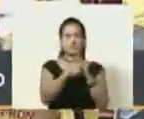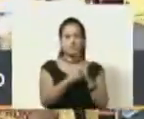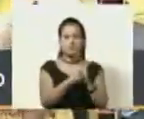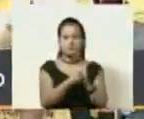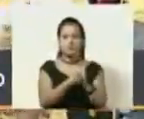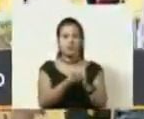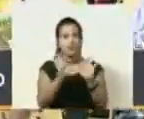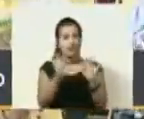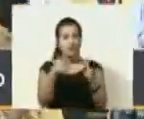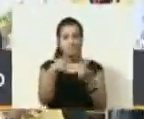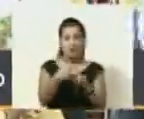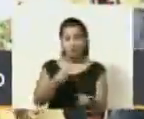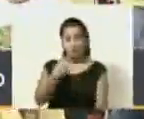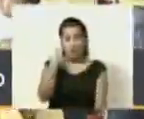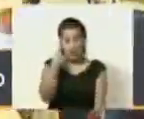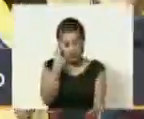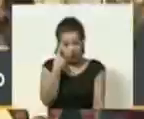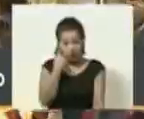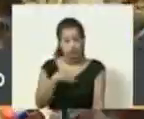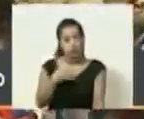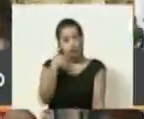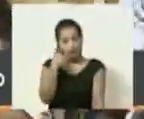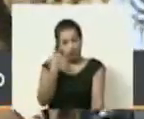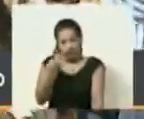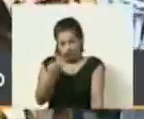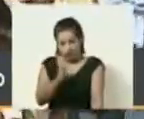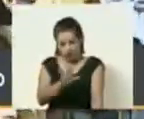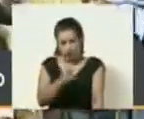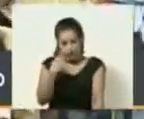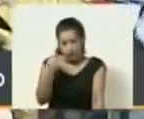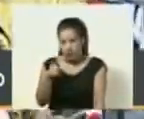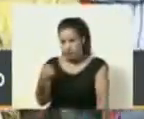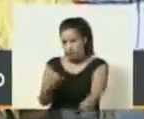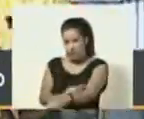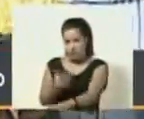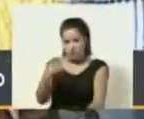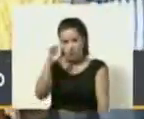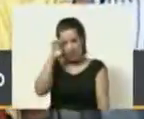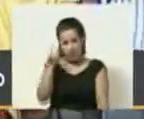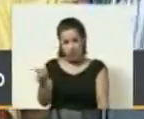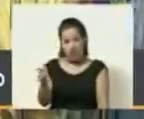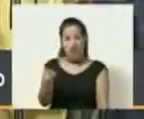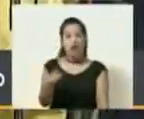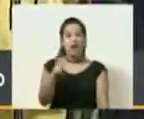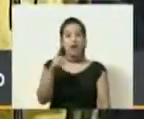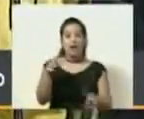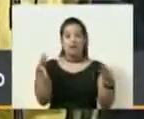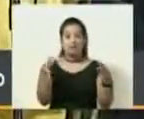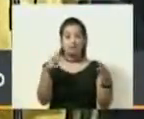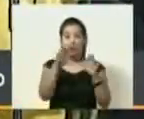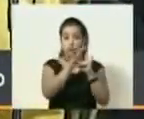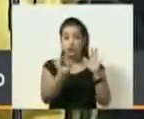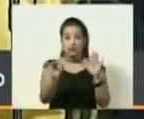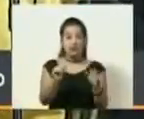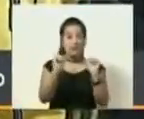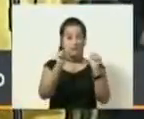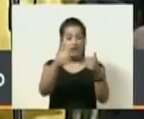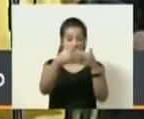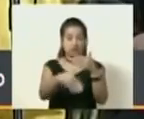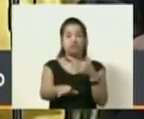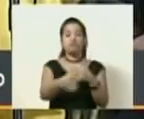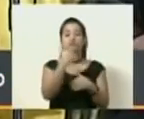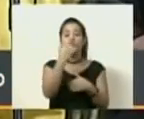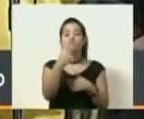Sino que yo creo de verdad, compañero Elías, la Asamblea Nacional Constituyente empieza funciones dentro de